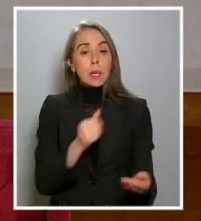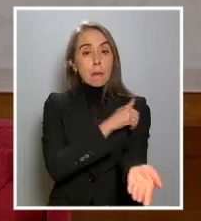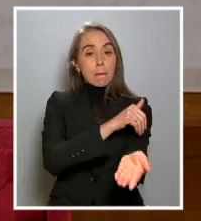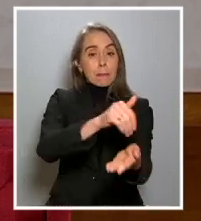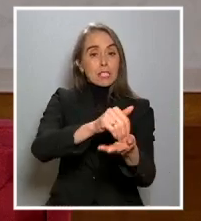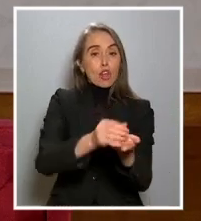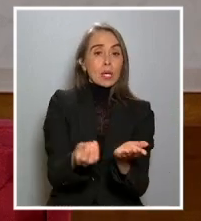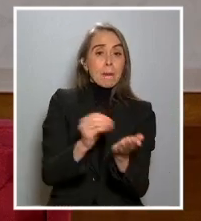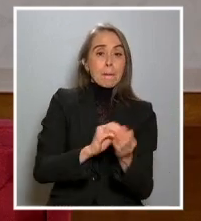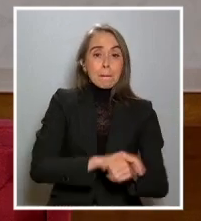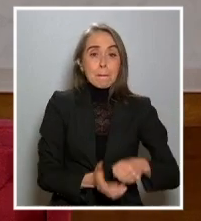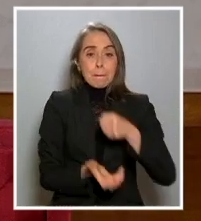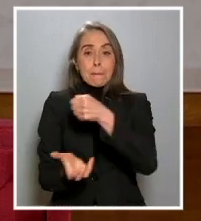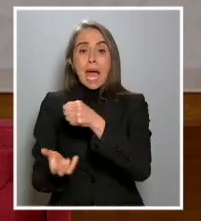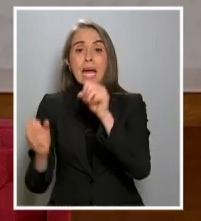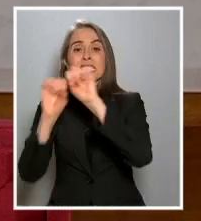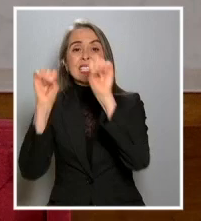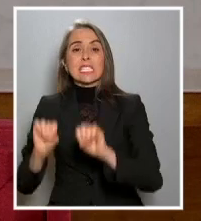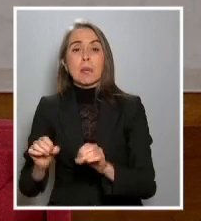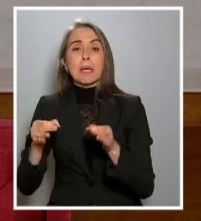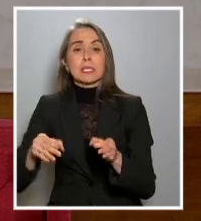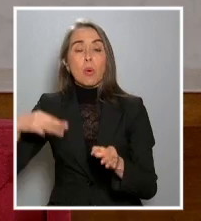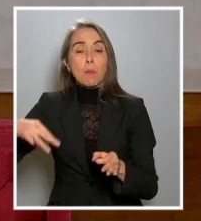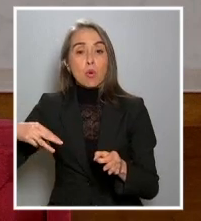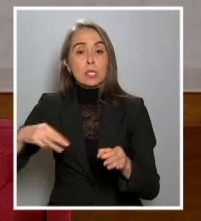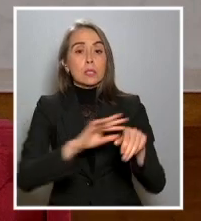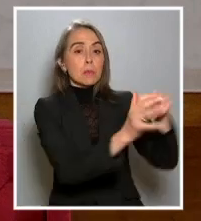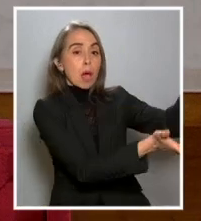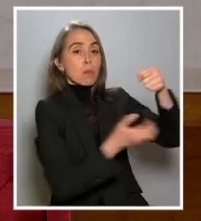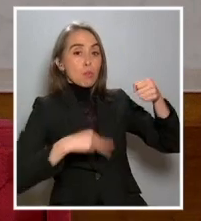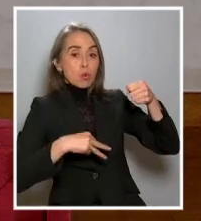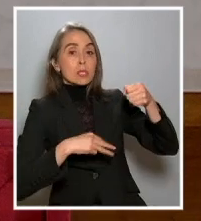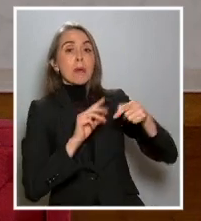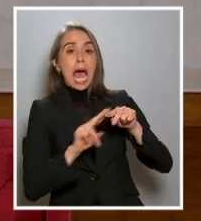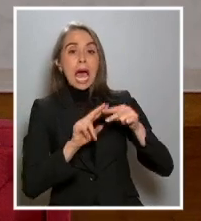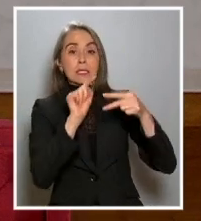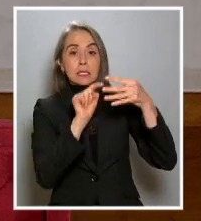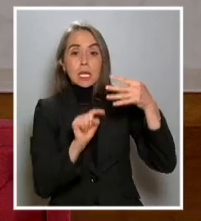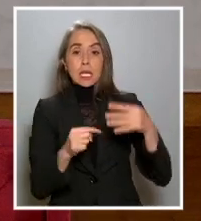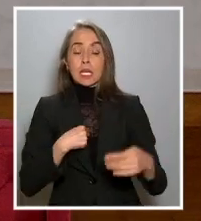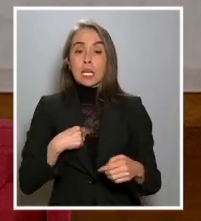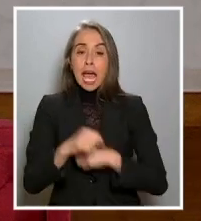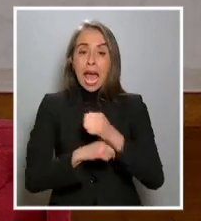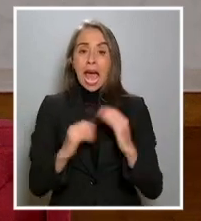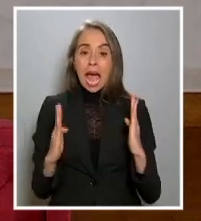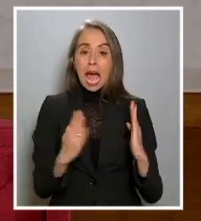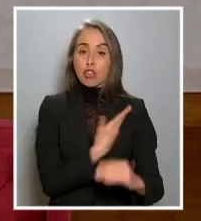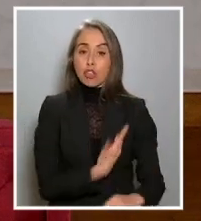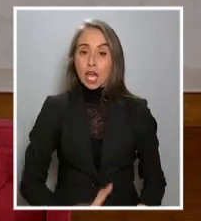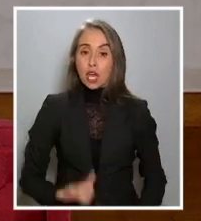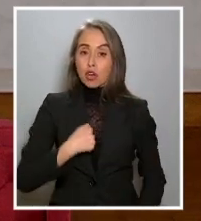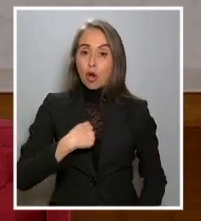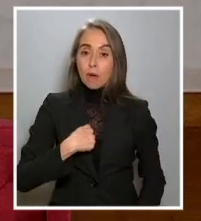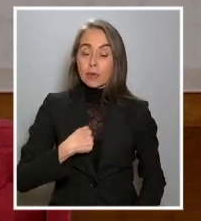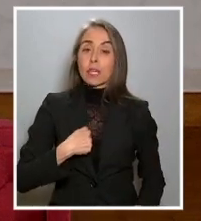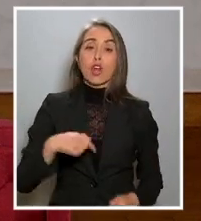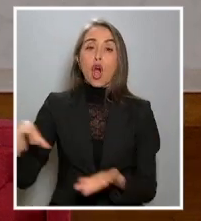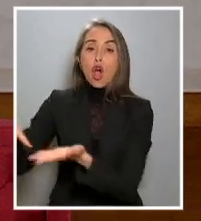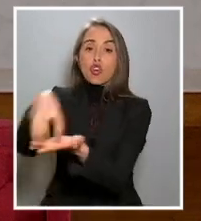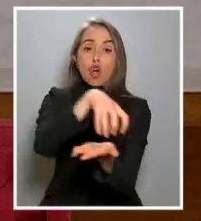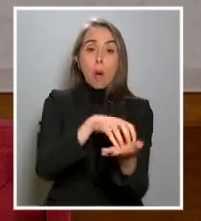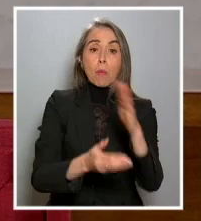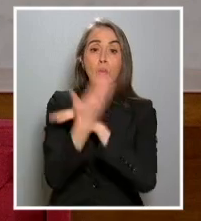sistema de seguridad municipal ha permitido acciones concretas y durante nuestro gobierno las comunas beneficiadas aumentaron